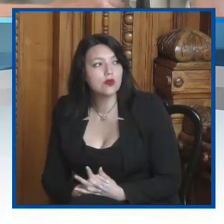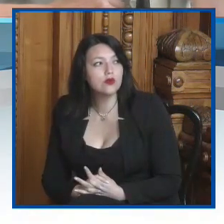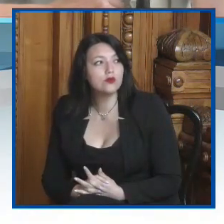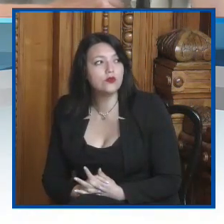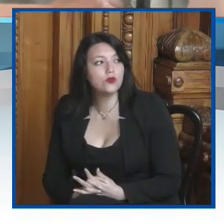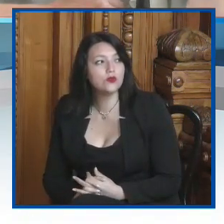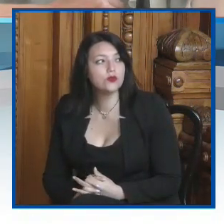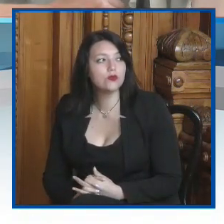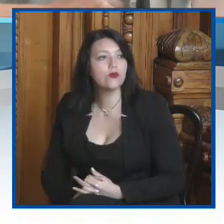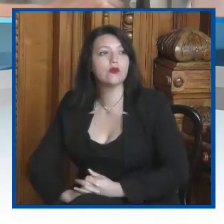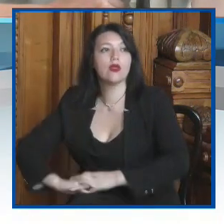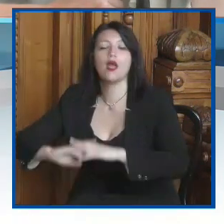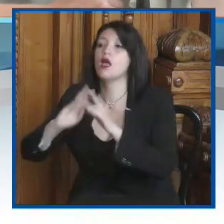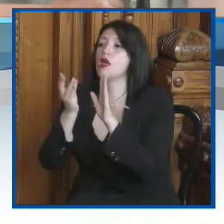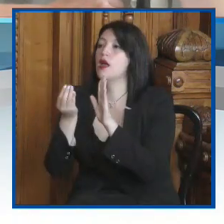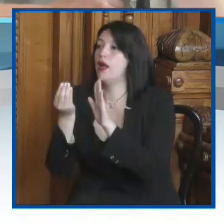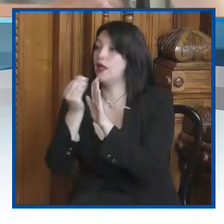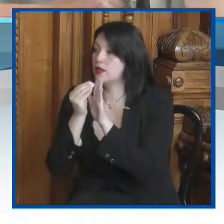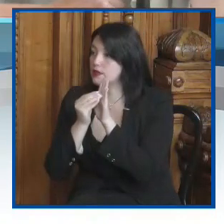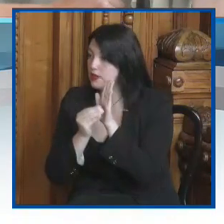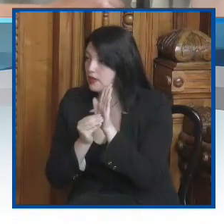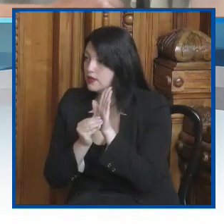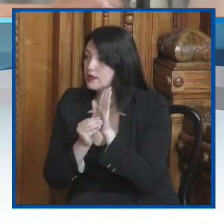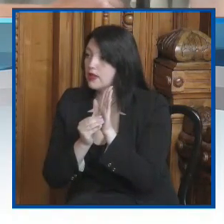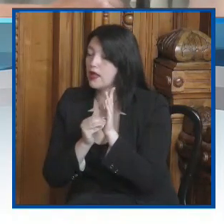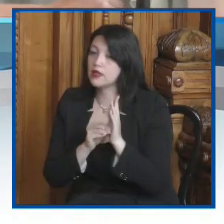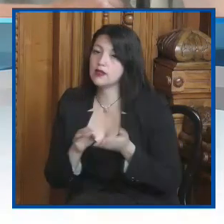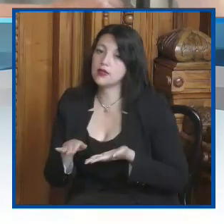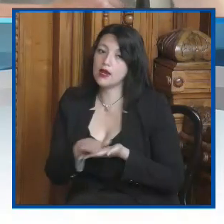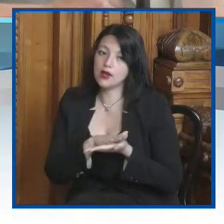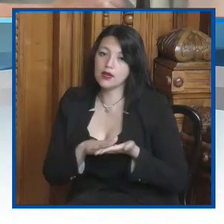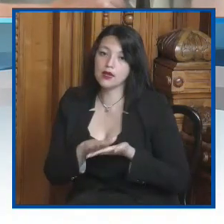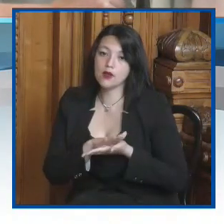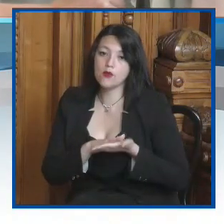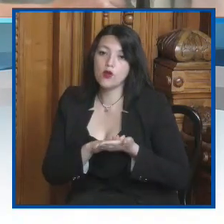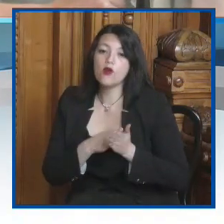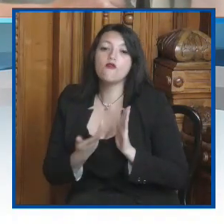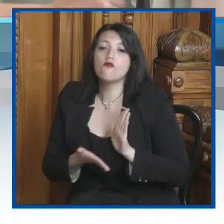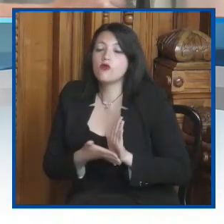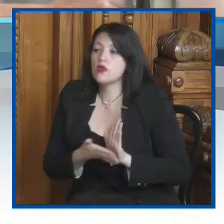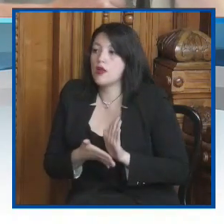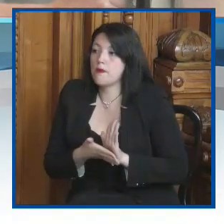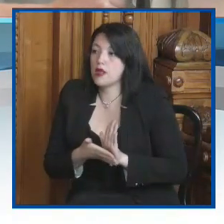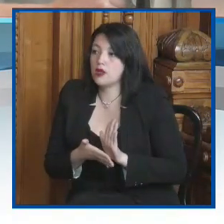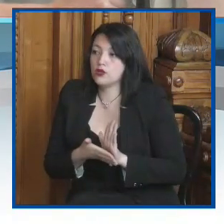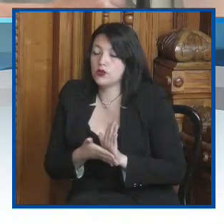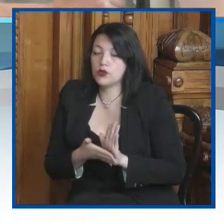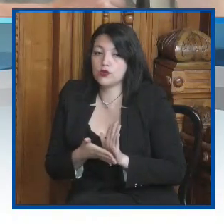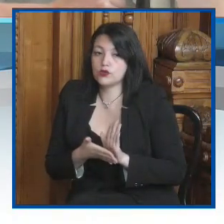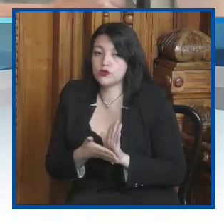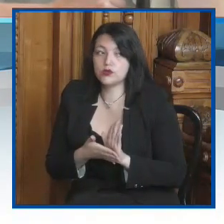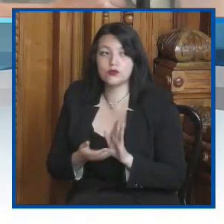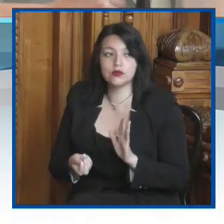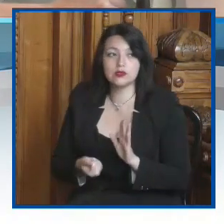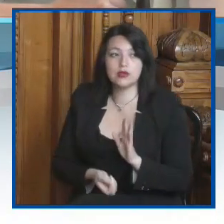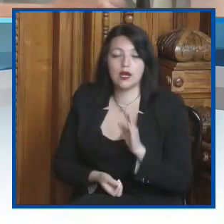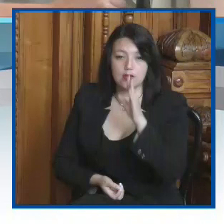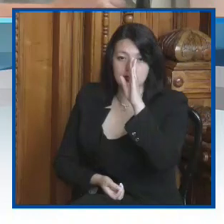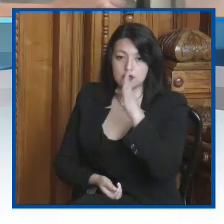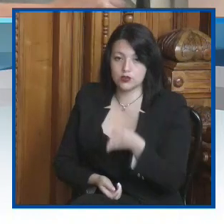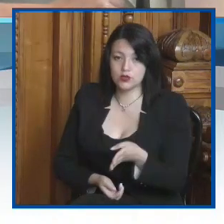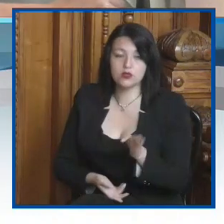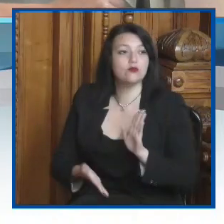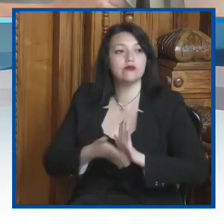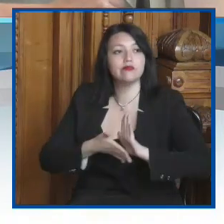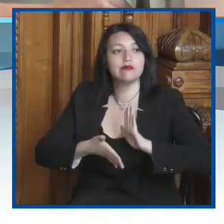pusimos antecedentes del caso, ponemos antecedentes, fundamentos, porque son los fundamentos de la decisión, y